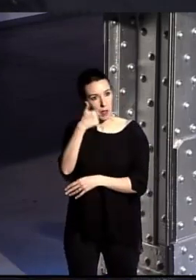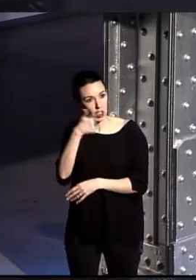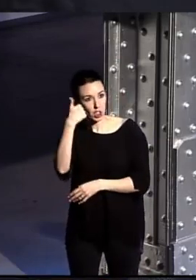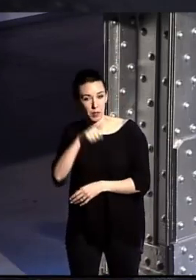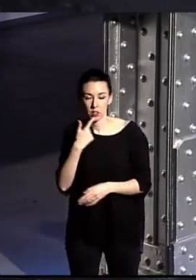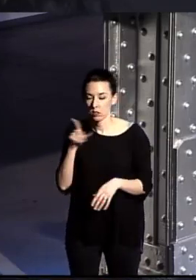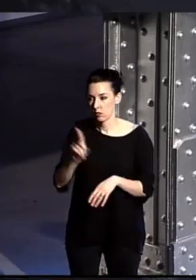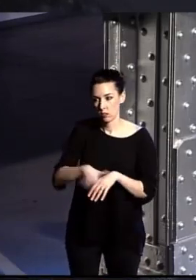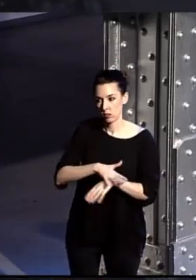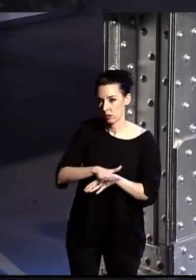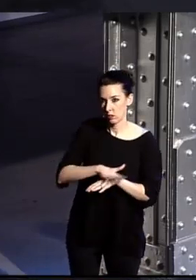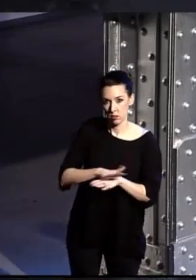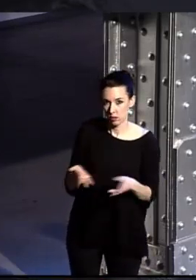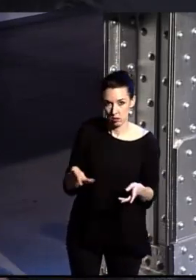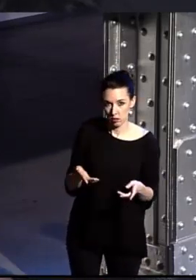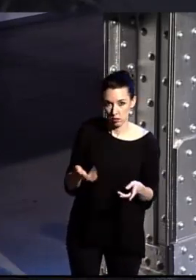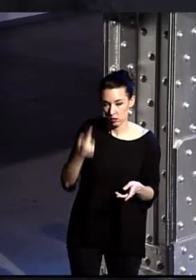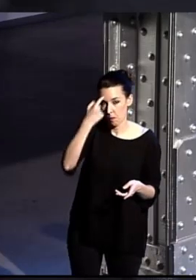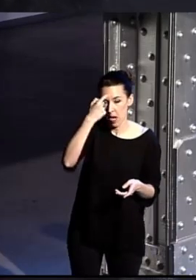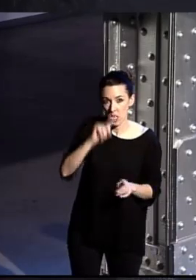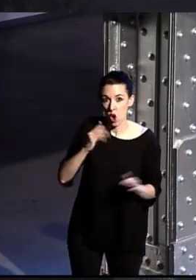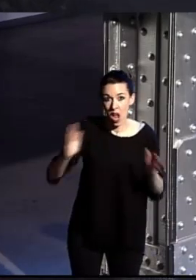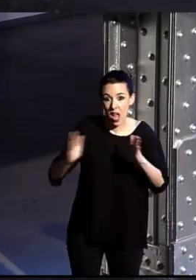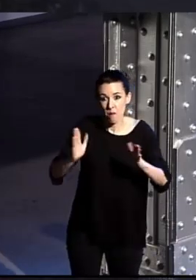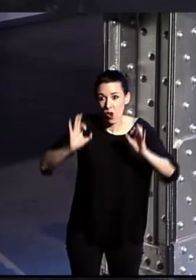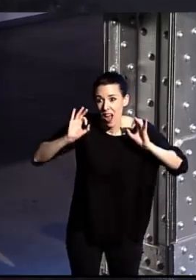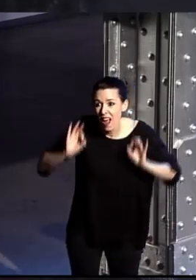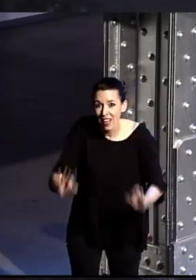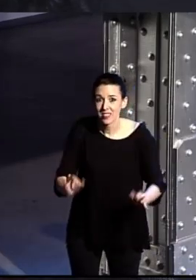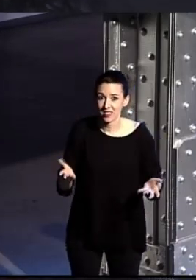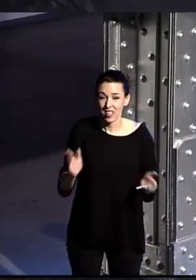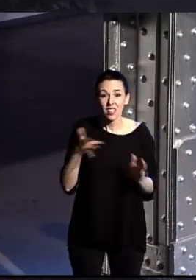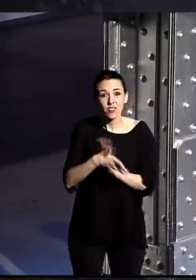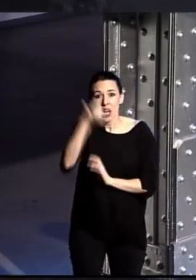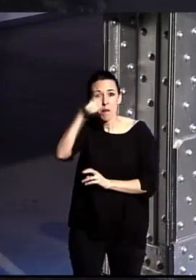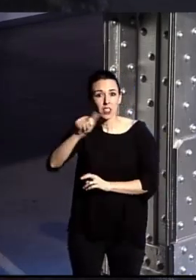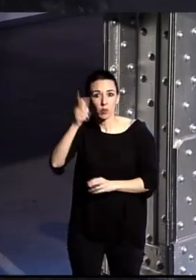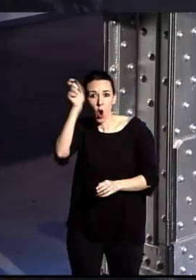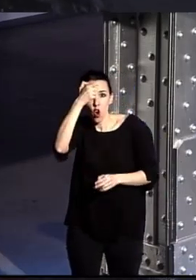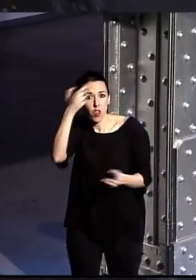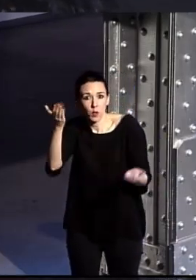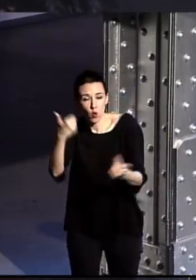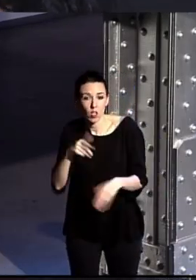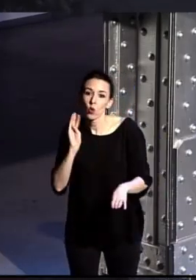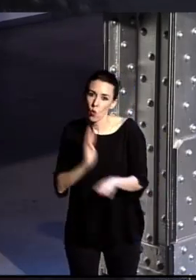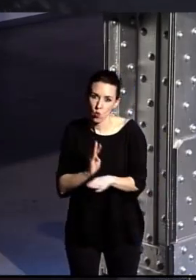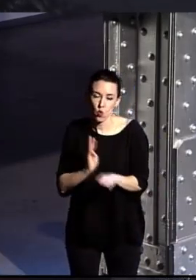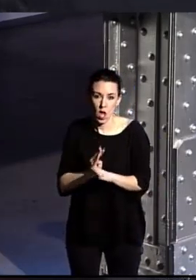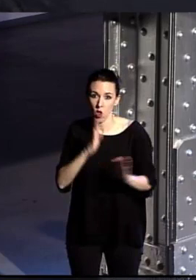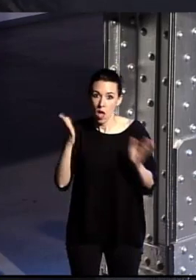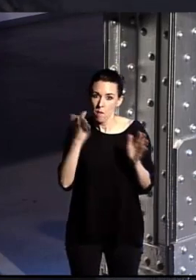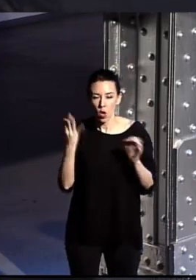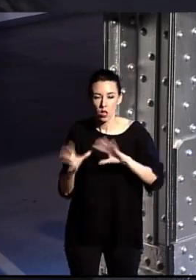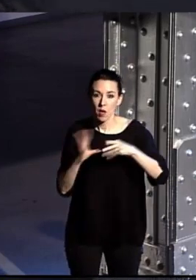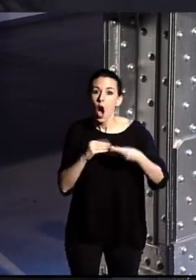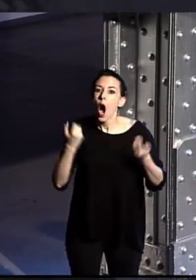No, por lo que ha dicho María. Porque en su época es que en el machismo no era un concepto, claro. Hay que tener un poco de cuidado con eso, aunque yo